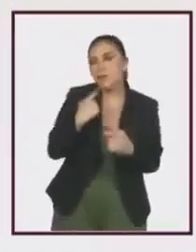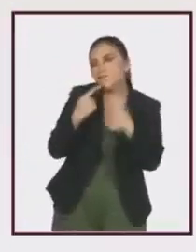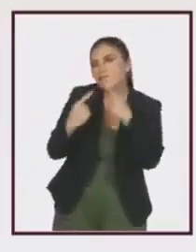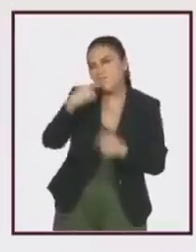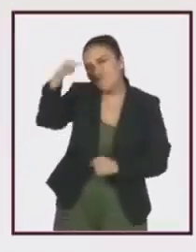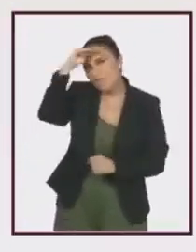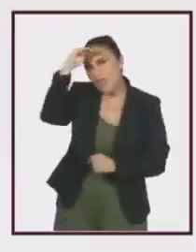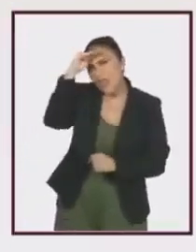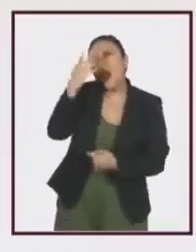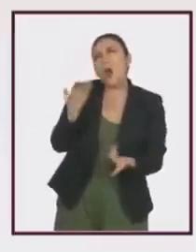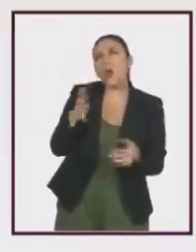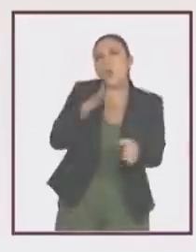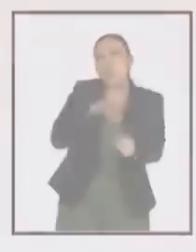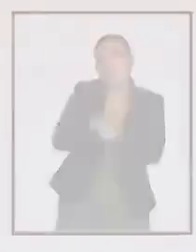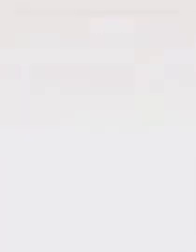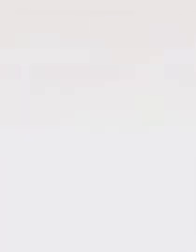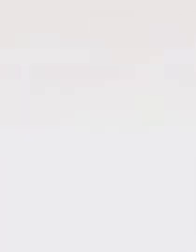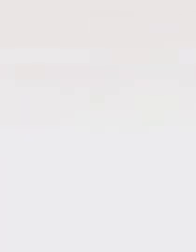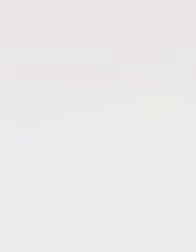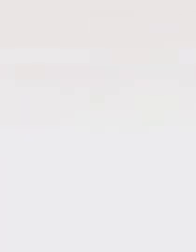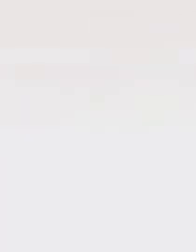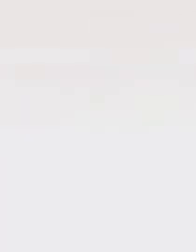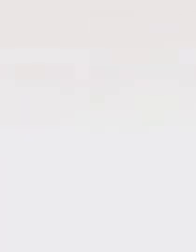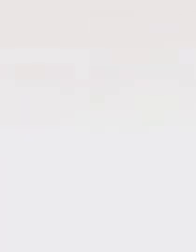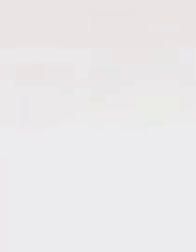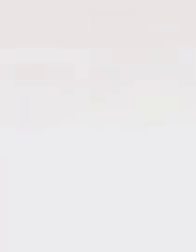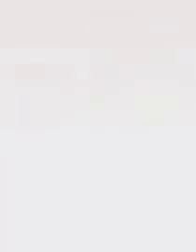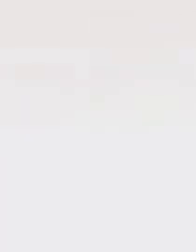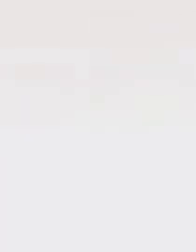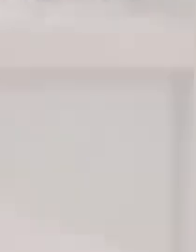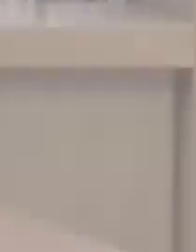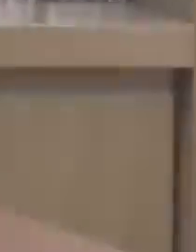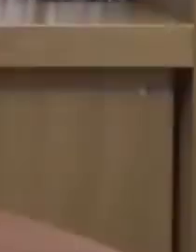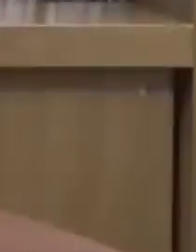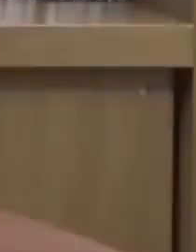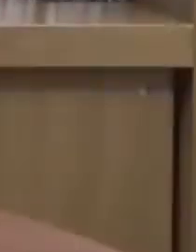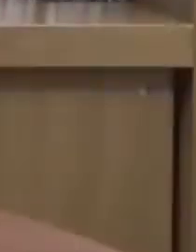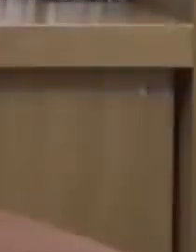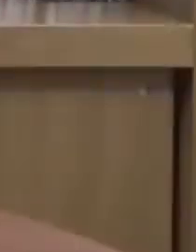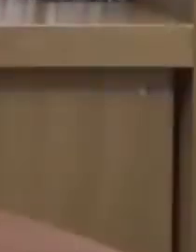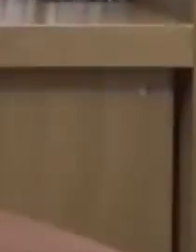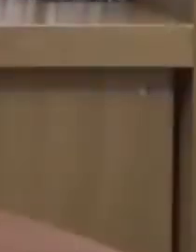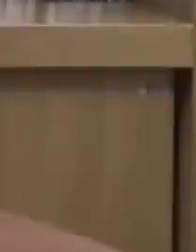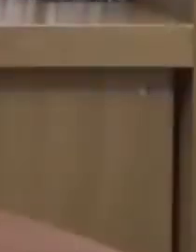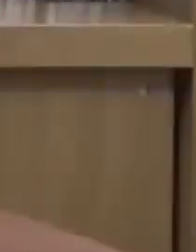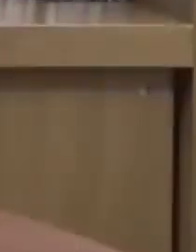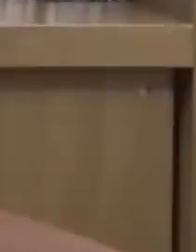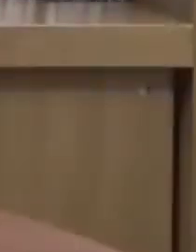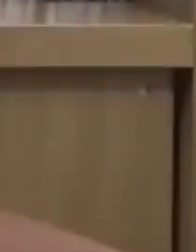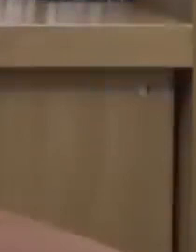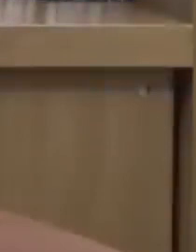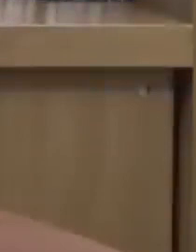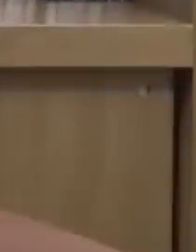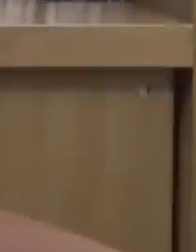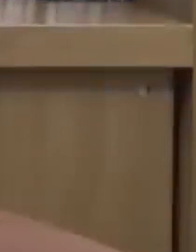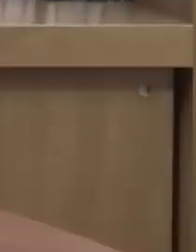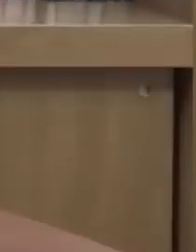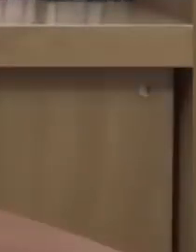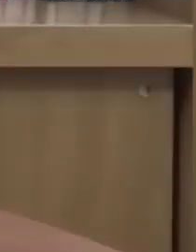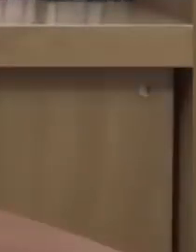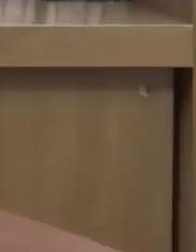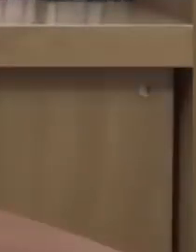son los contenidos que se integrarán a los programas analíticos. El documento que